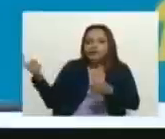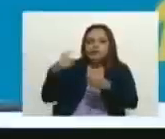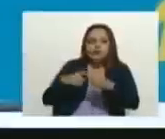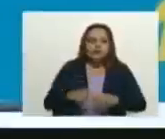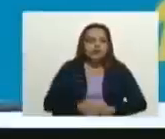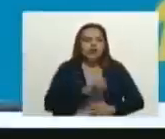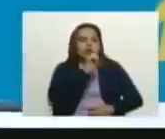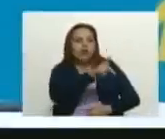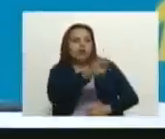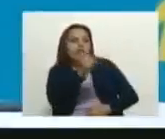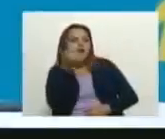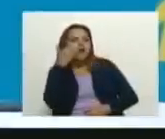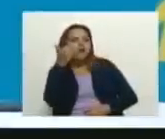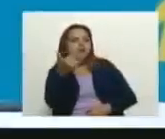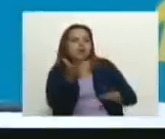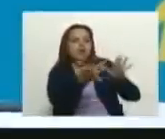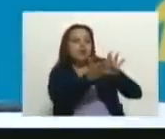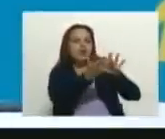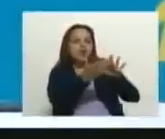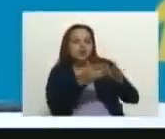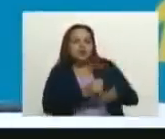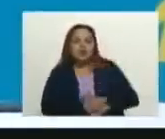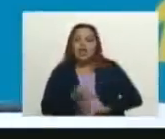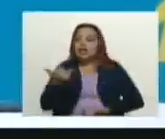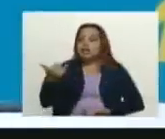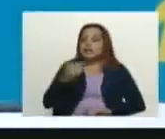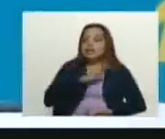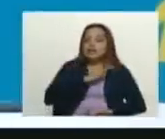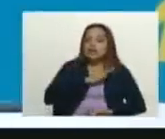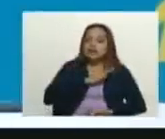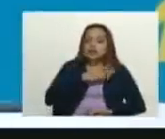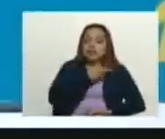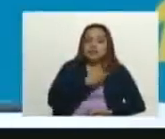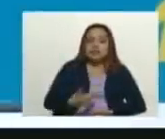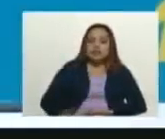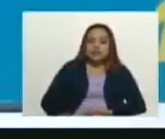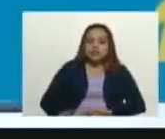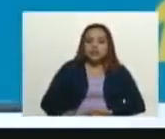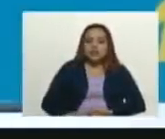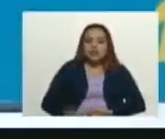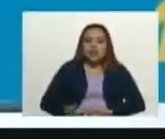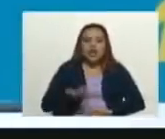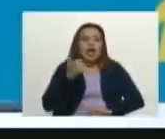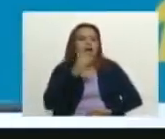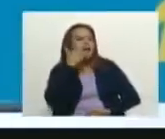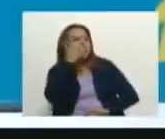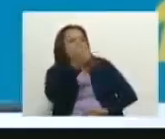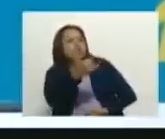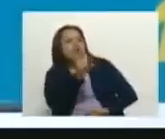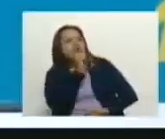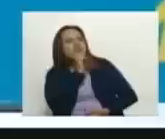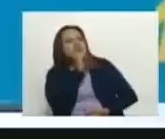la conexión, por favor, me avisa. Ya la tenemos, presidente. ¿Cómo? La tenemos, presidente. ¿Tenemos la conexión con quién?